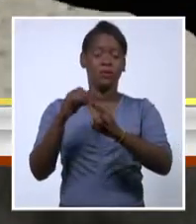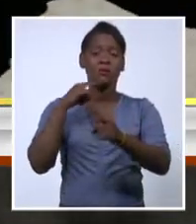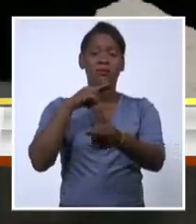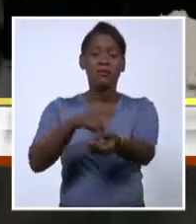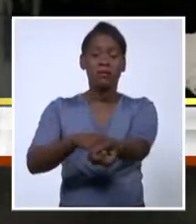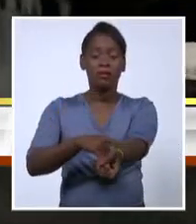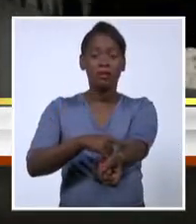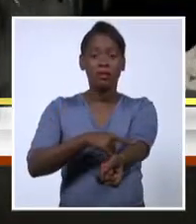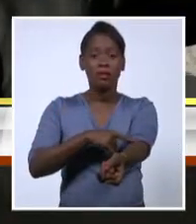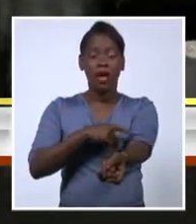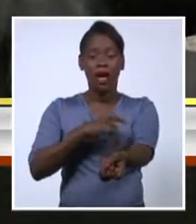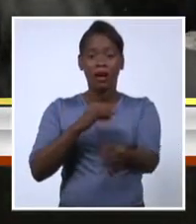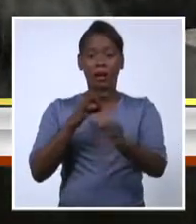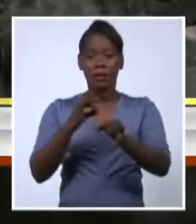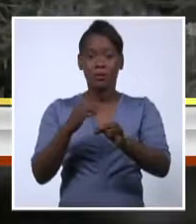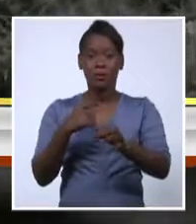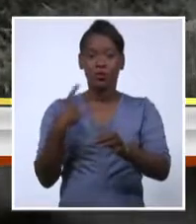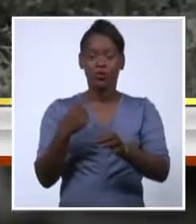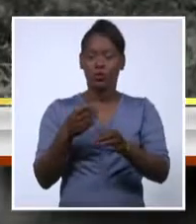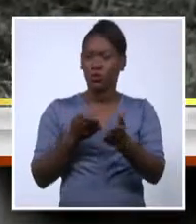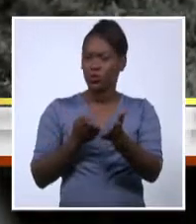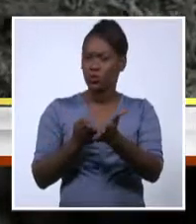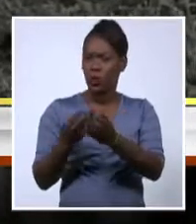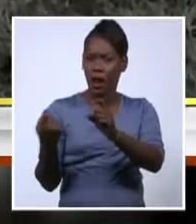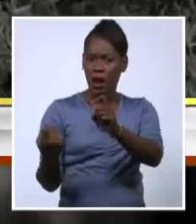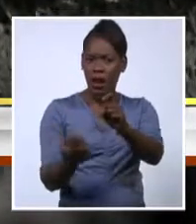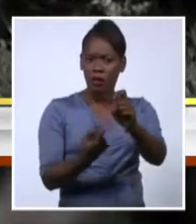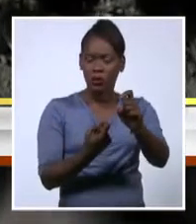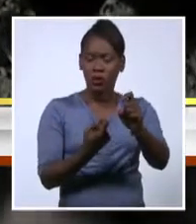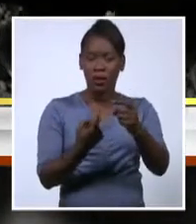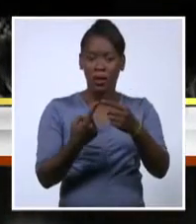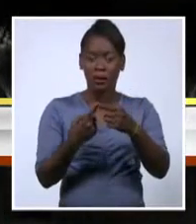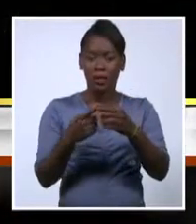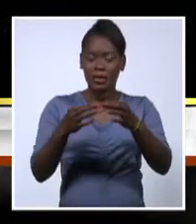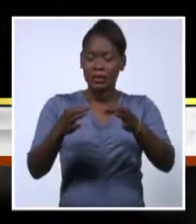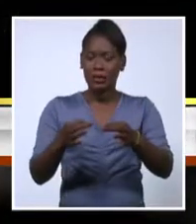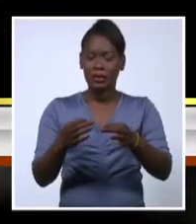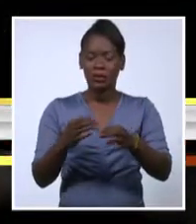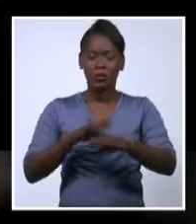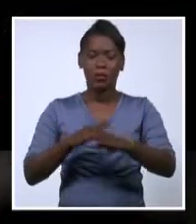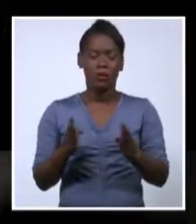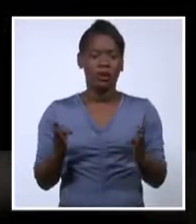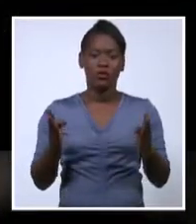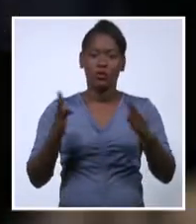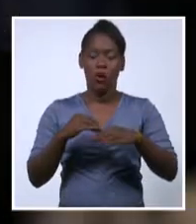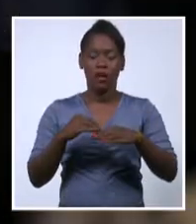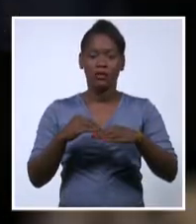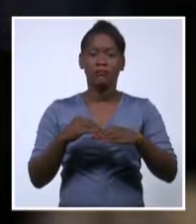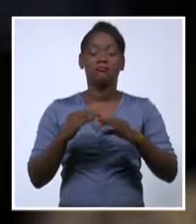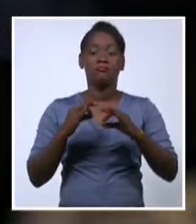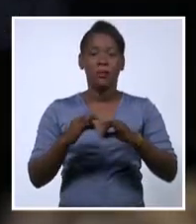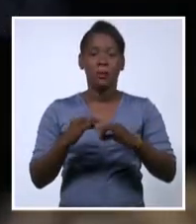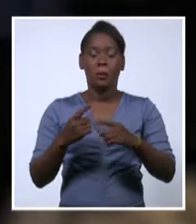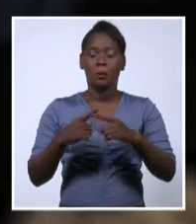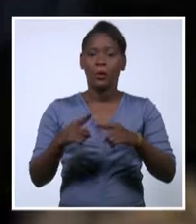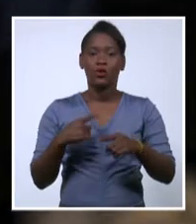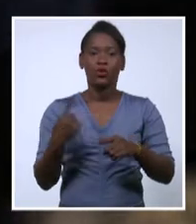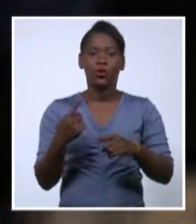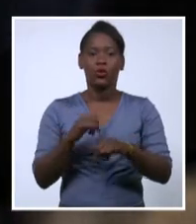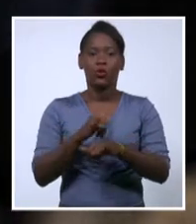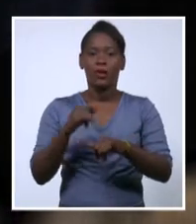frente a España la marca de la bestia. No merecía Castañón ofrenda de pureza tan grande. Somos inocentes, pero no habría paz para la